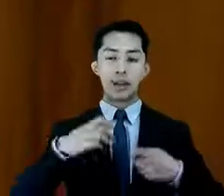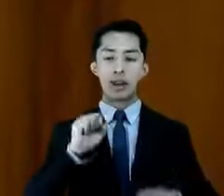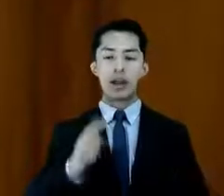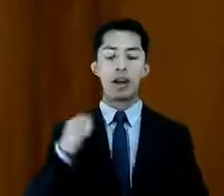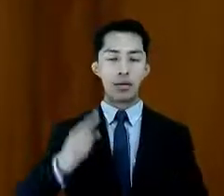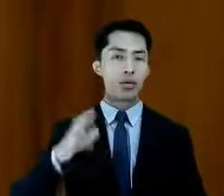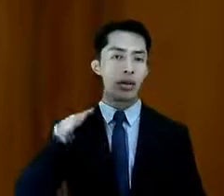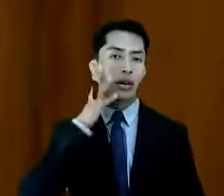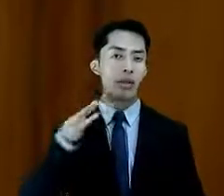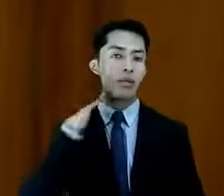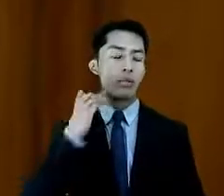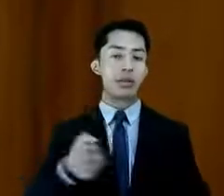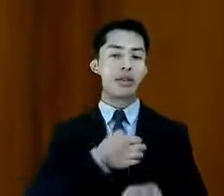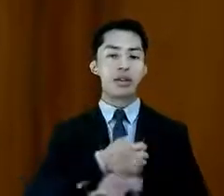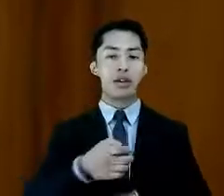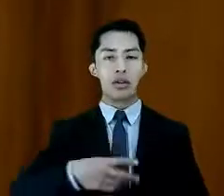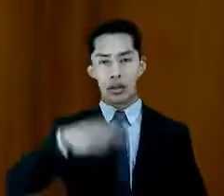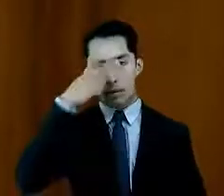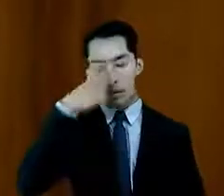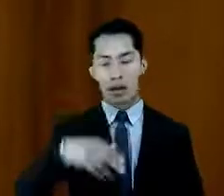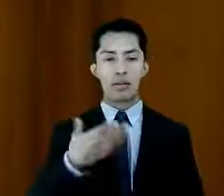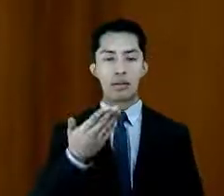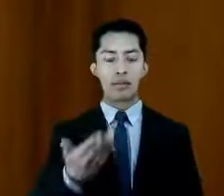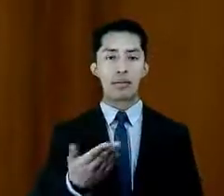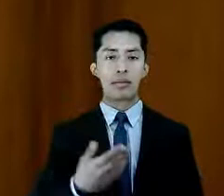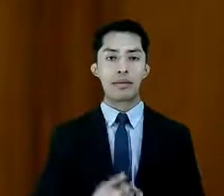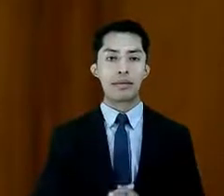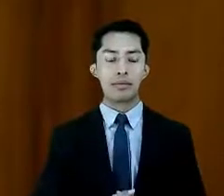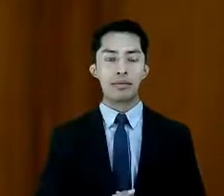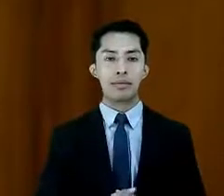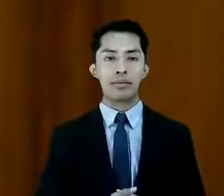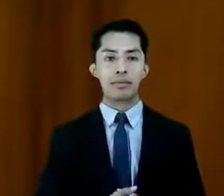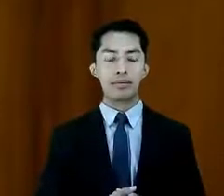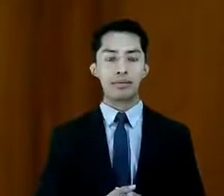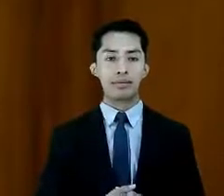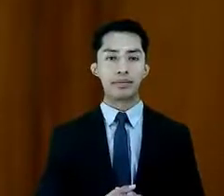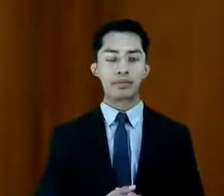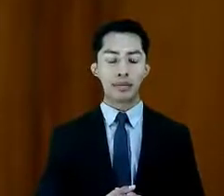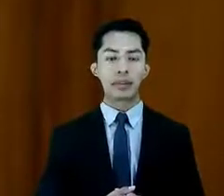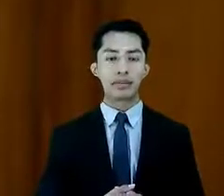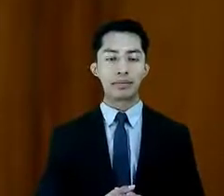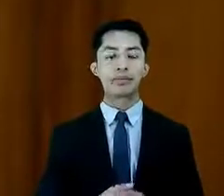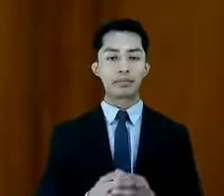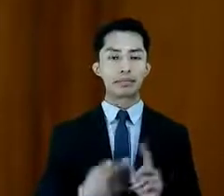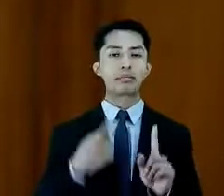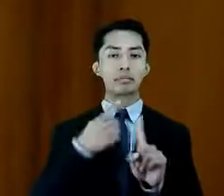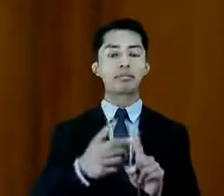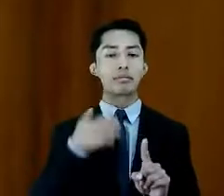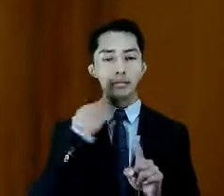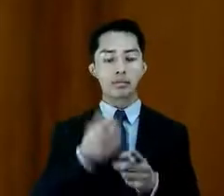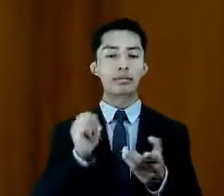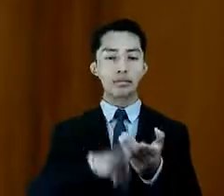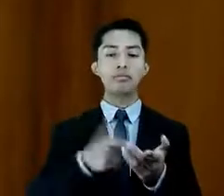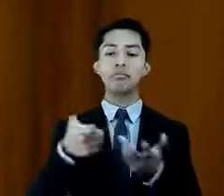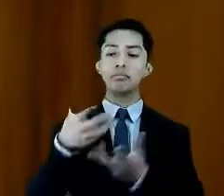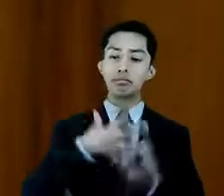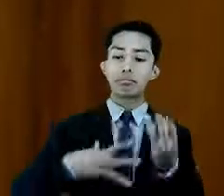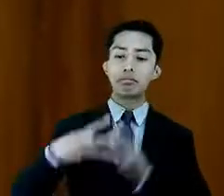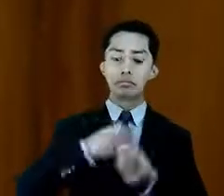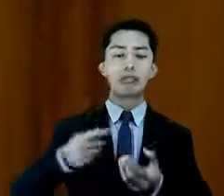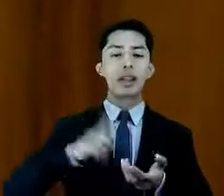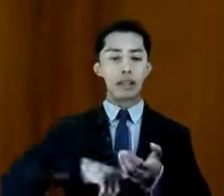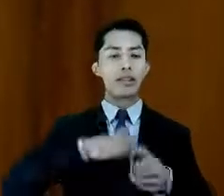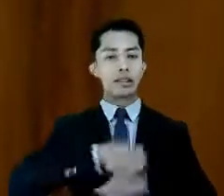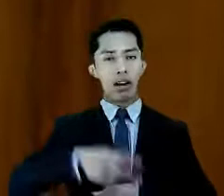61ª legislatura del Estado de México, presente. Con el objetivo de fortalecer las finanzas públicas de la